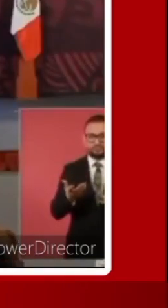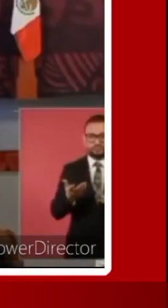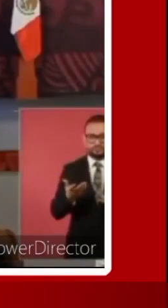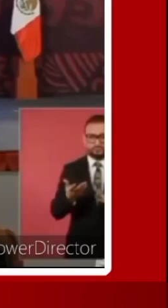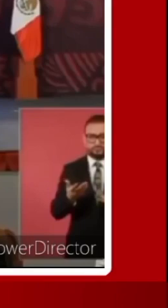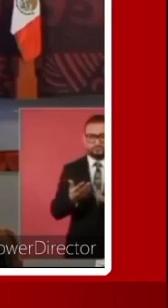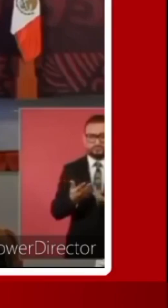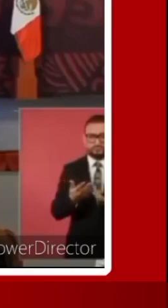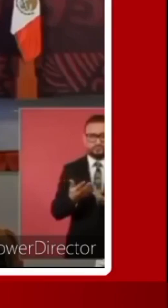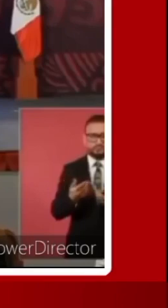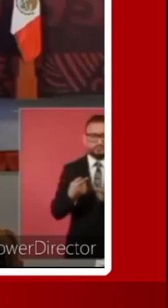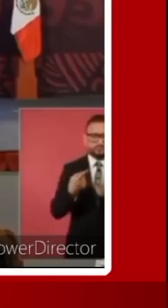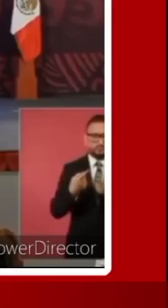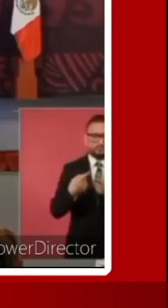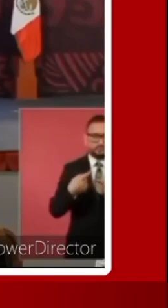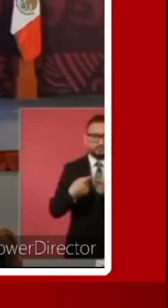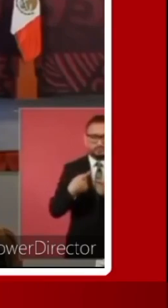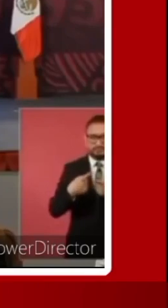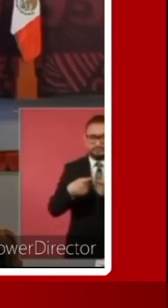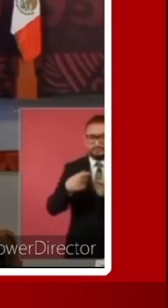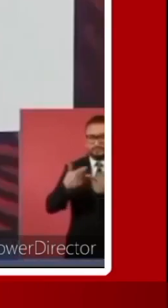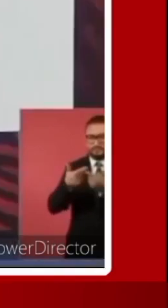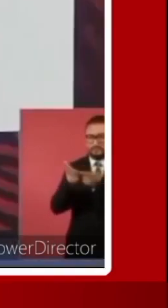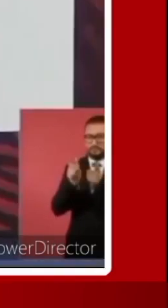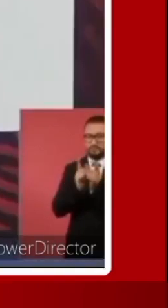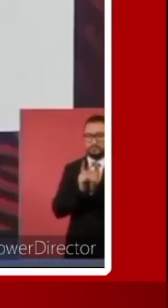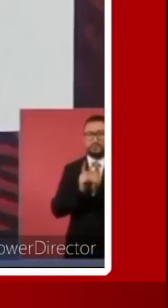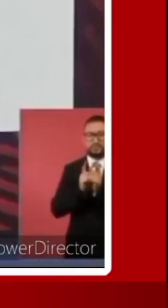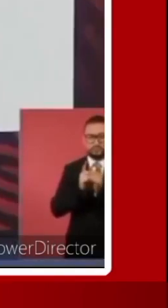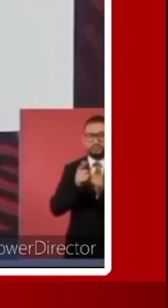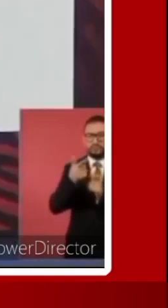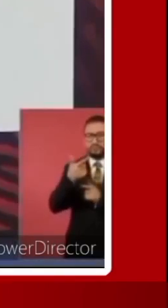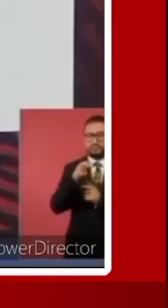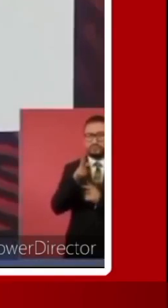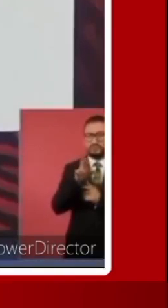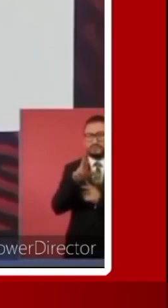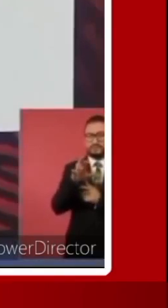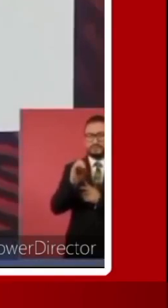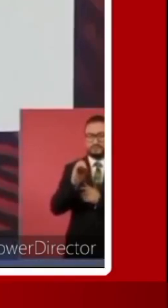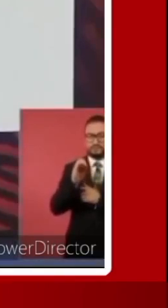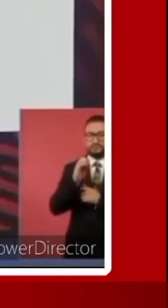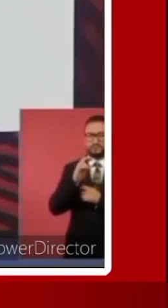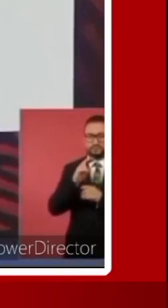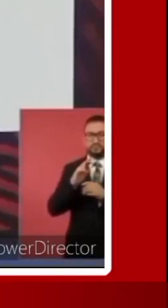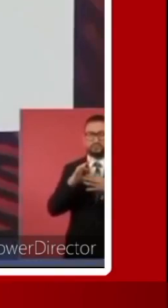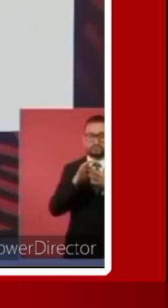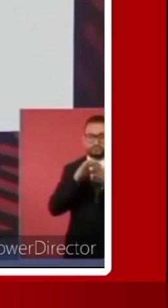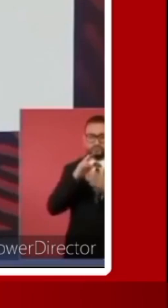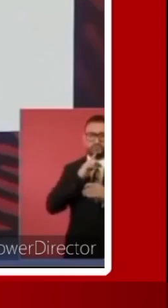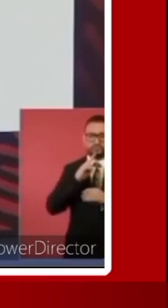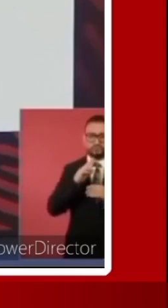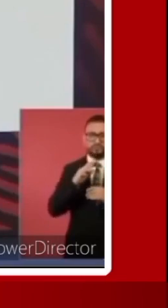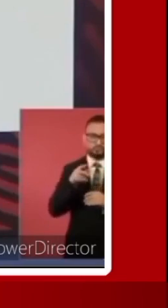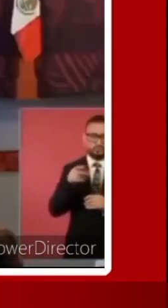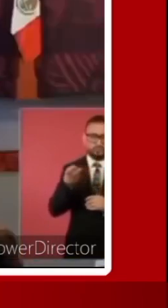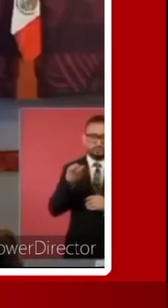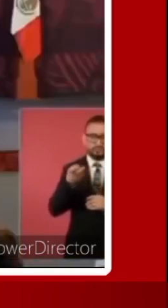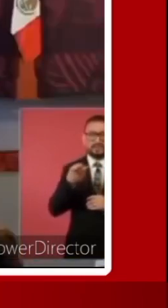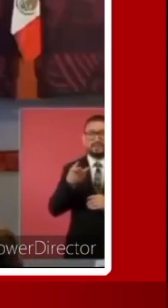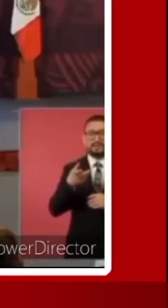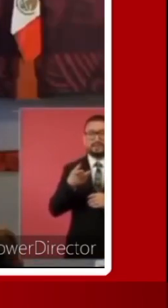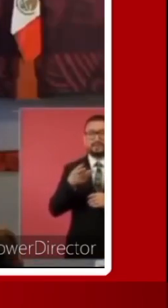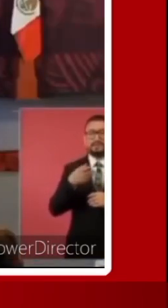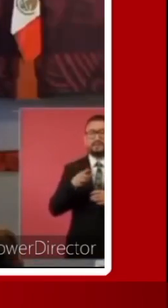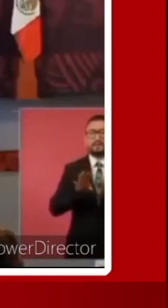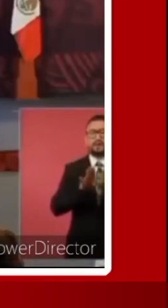testigo principal del caso Ayotzinapa, a escapar y sobre todo que le dieran asilo político en Estados